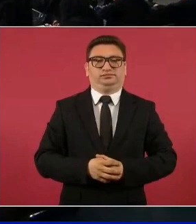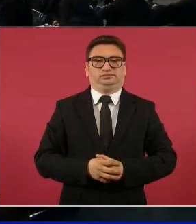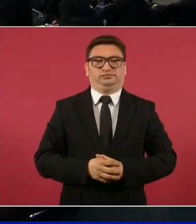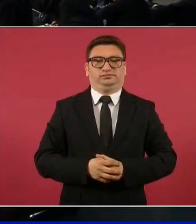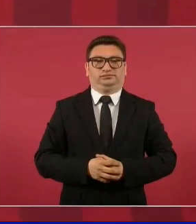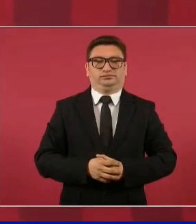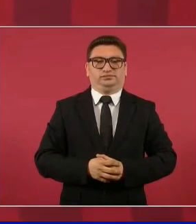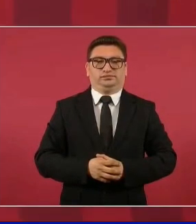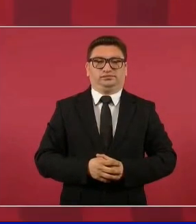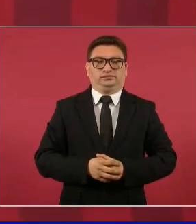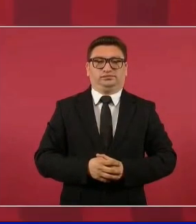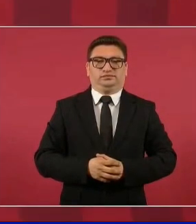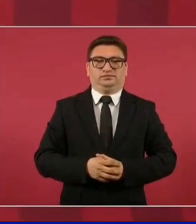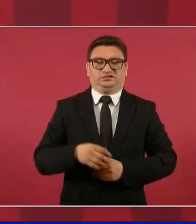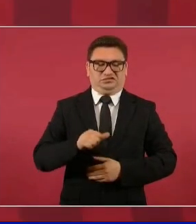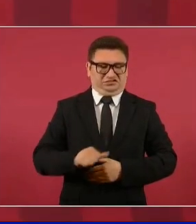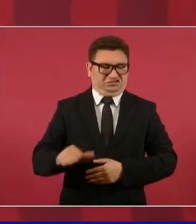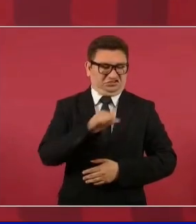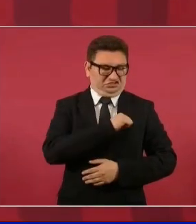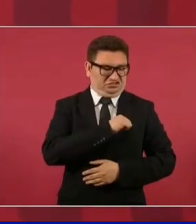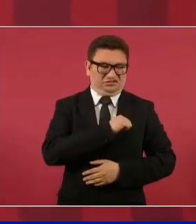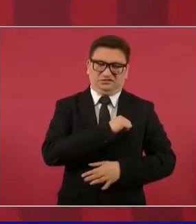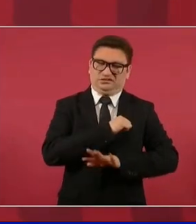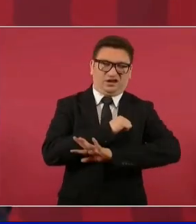en dejar el egoísmo,